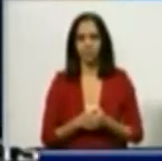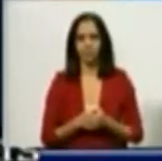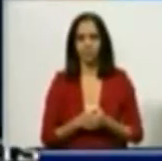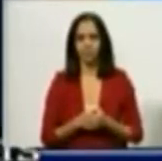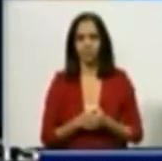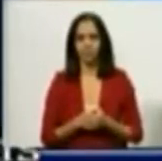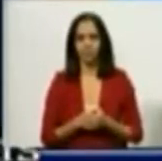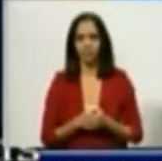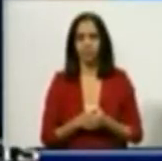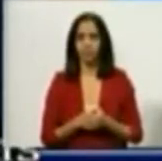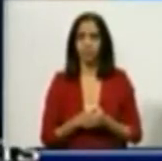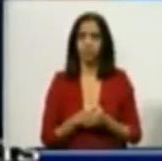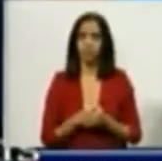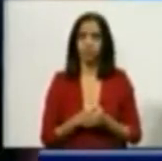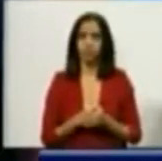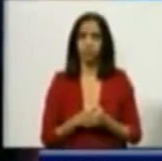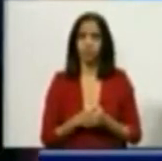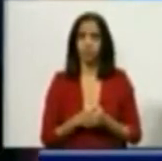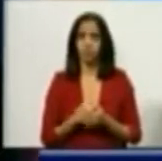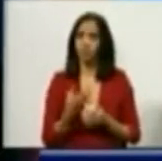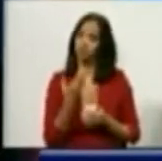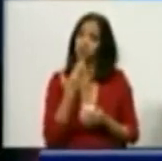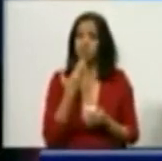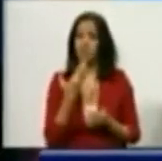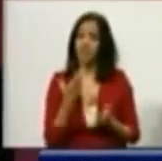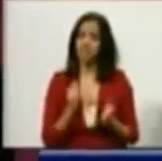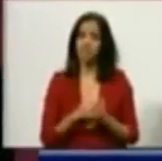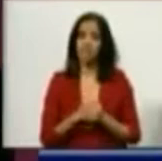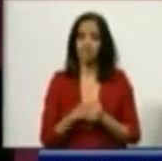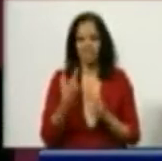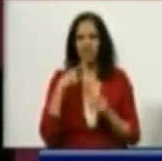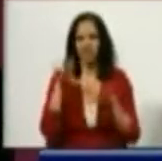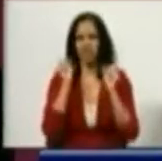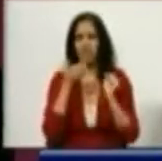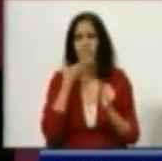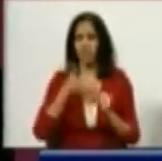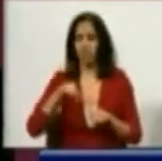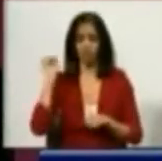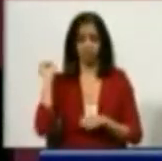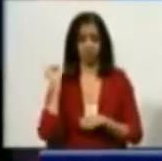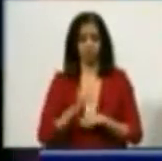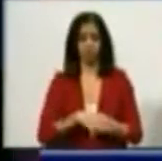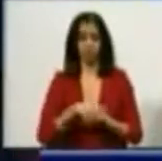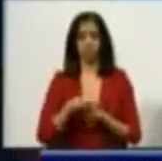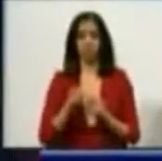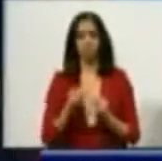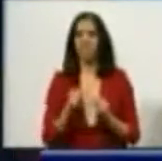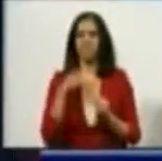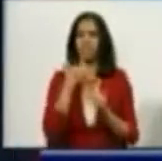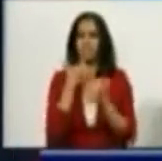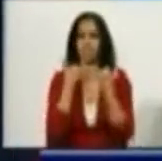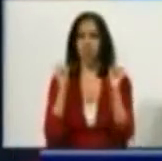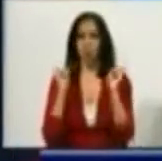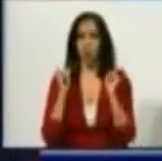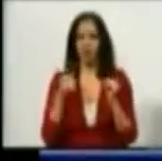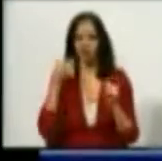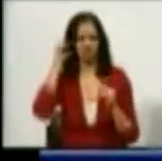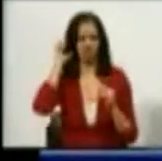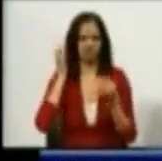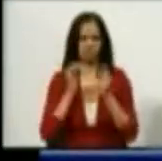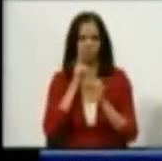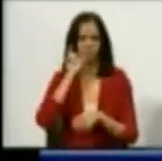bueno Muchas gracias creo que le entendí mejor en su idioma que a través de la